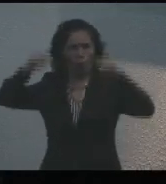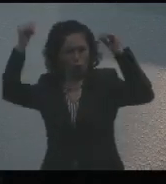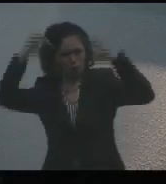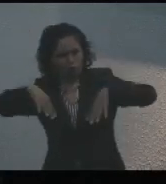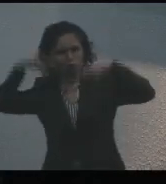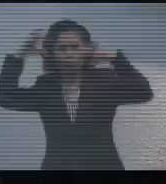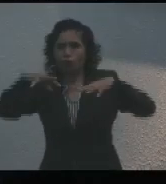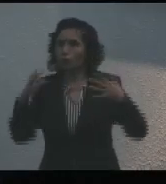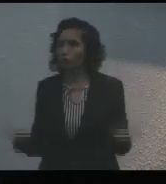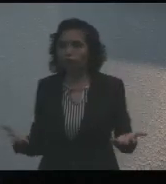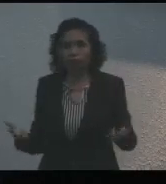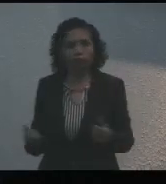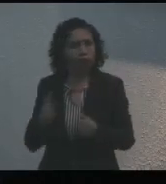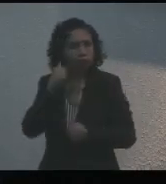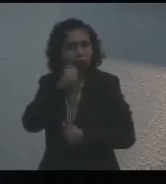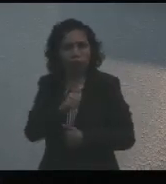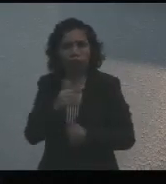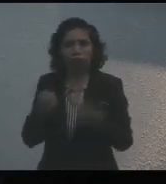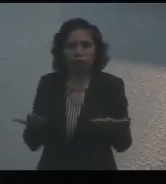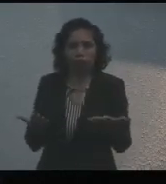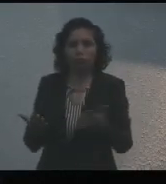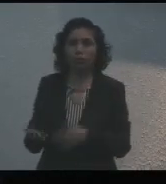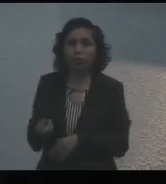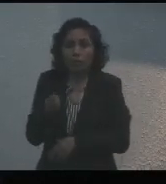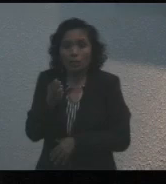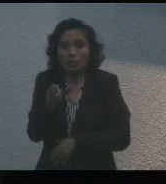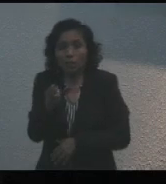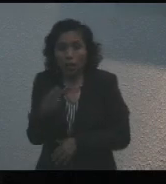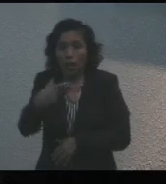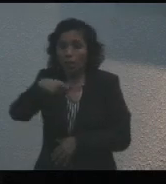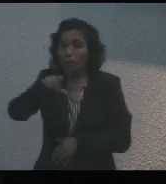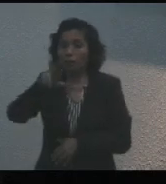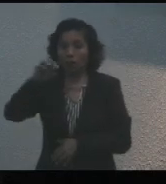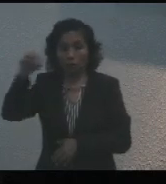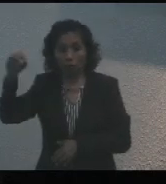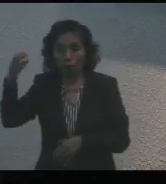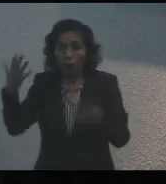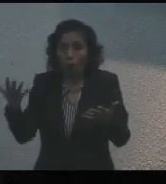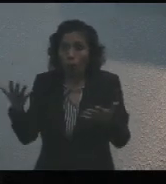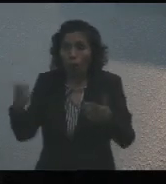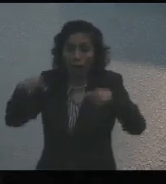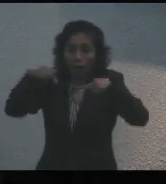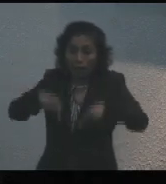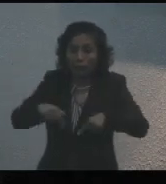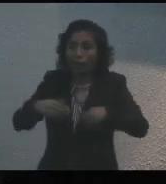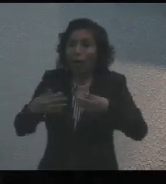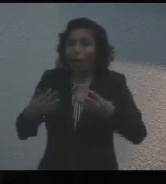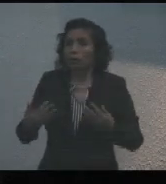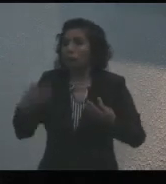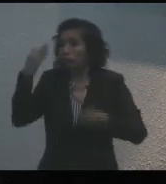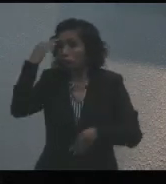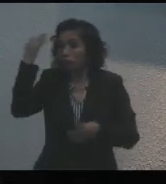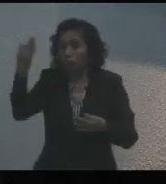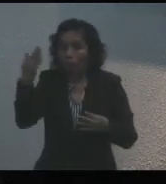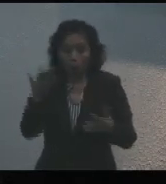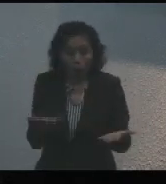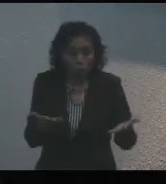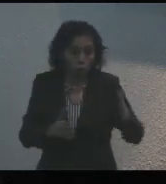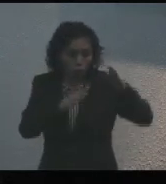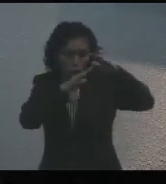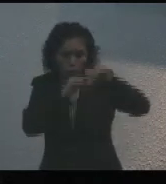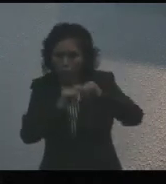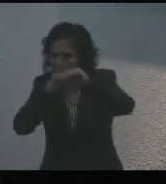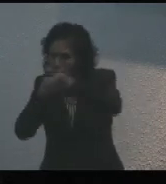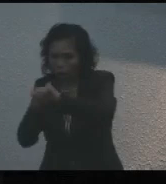pertinaz. Al sumarse a este tiempo en Quintana Roo, el tiempo que vivimos en nuestro estado y al nuevo acuerdo por el bienestar